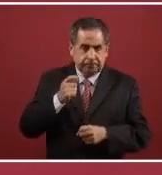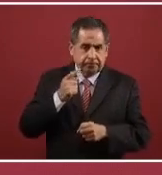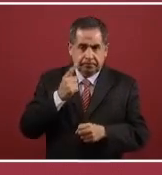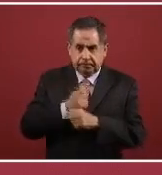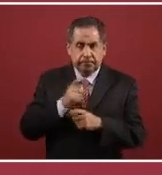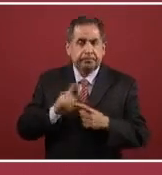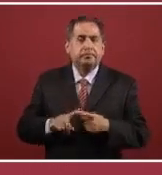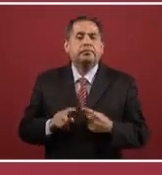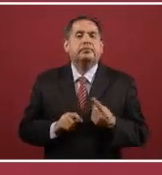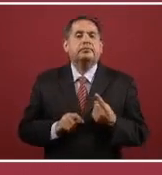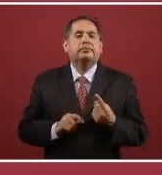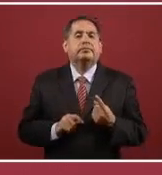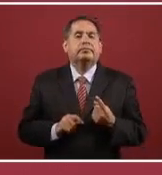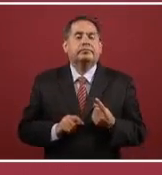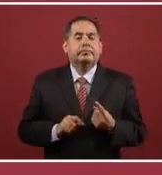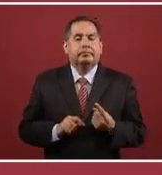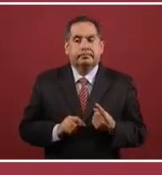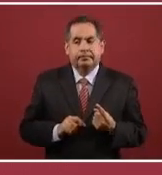el